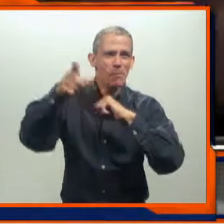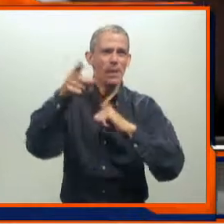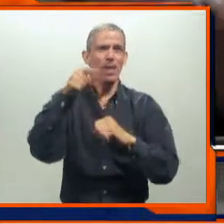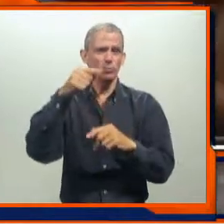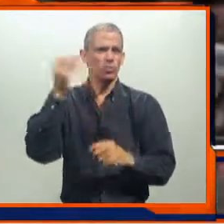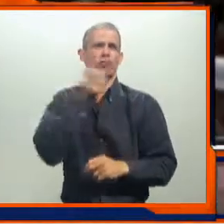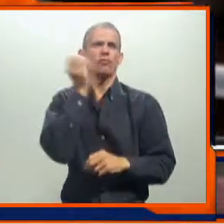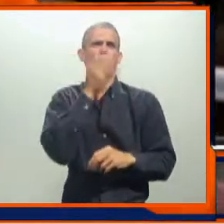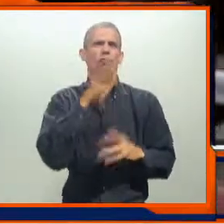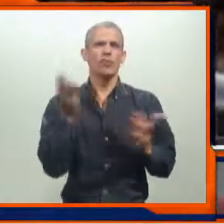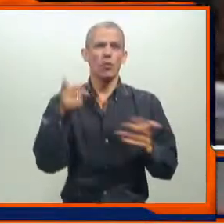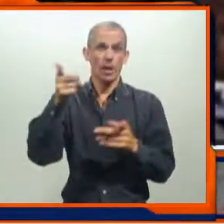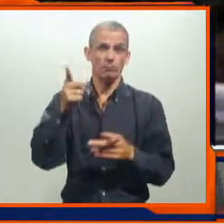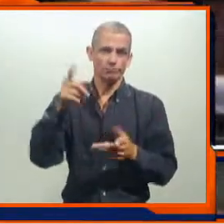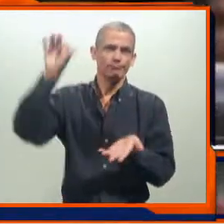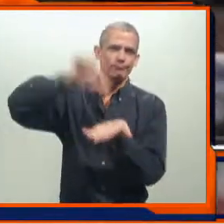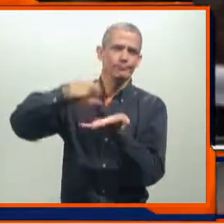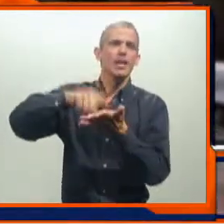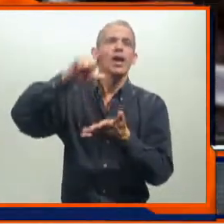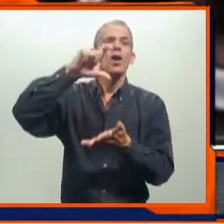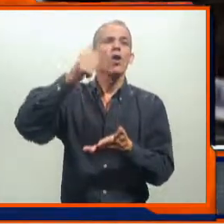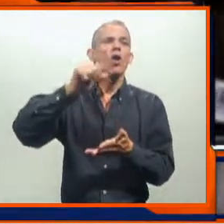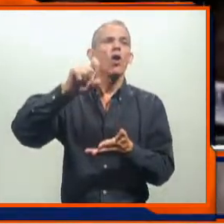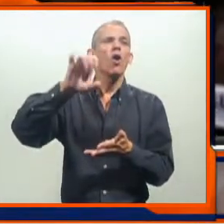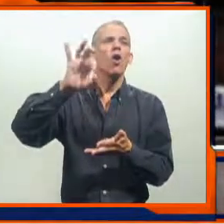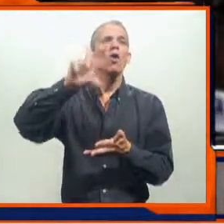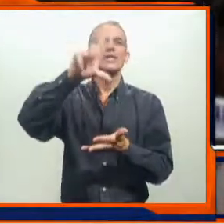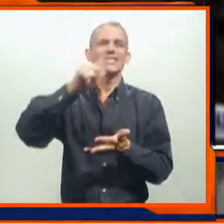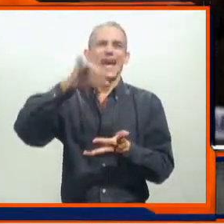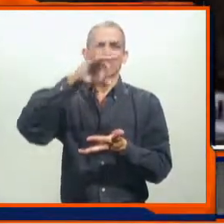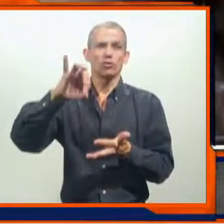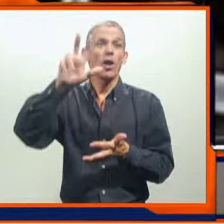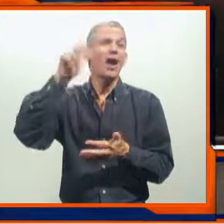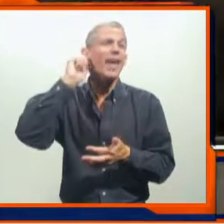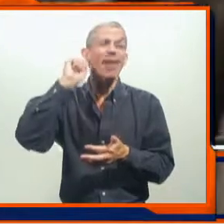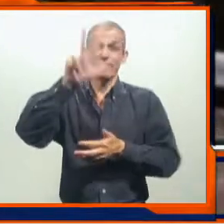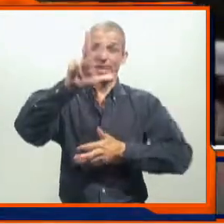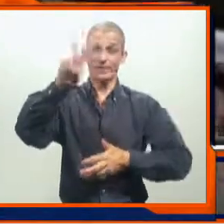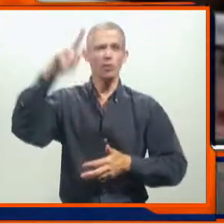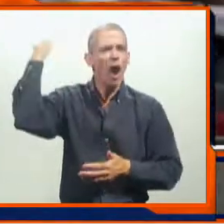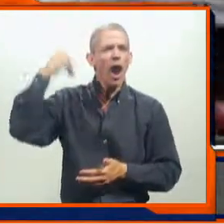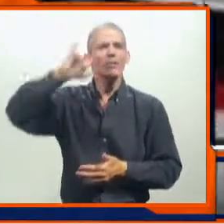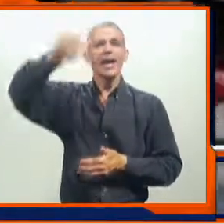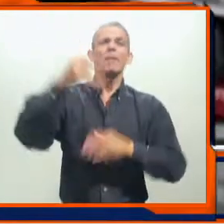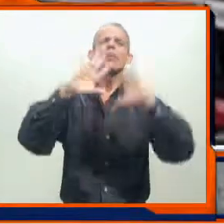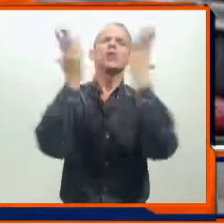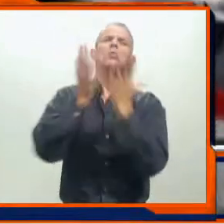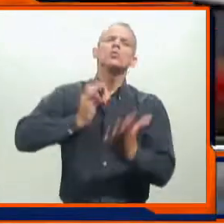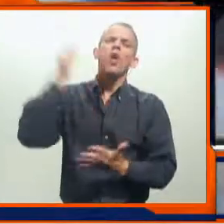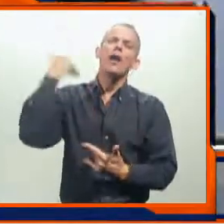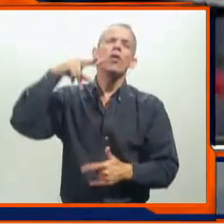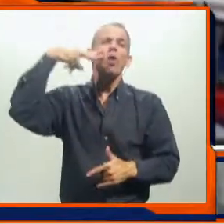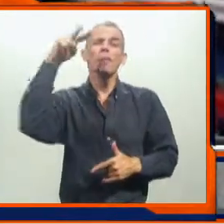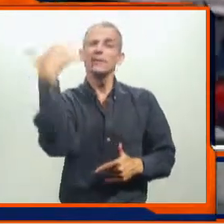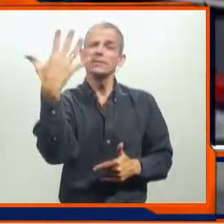hombre de la casa, Luis Collazo, de 32 años, que había sido campeón del mundo allá por el